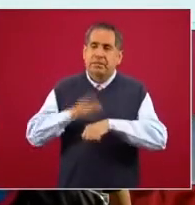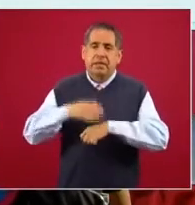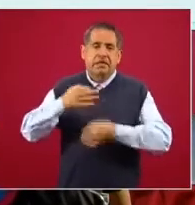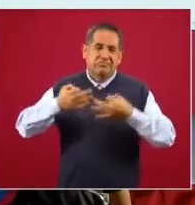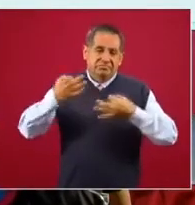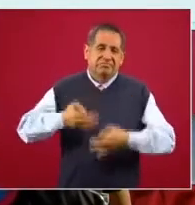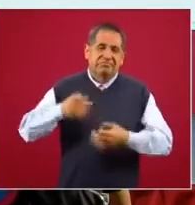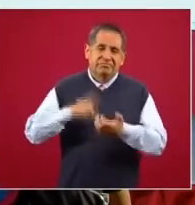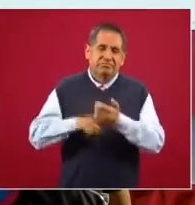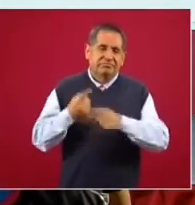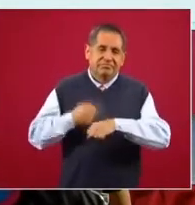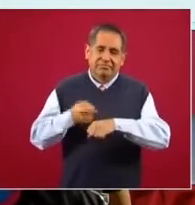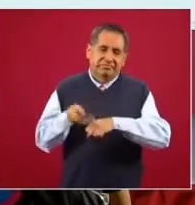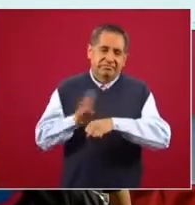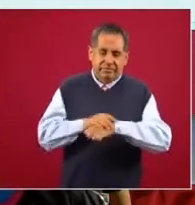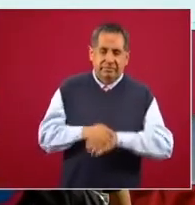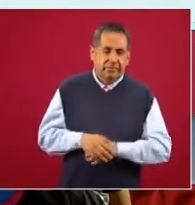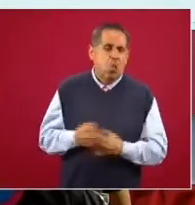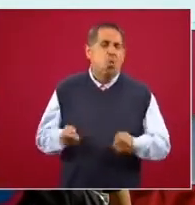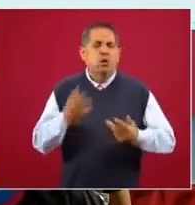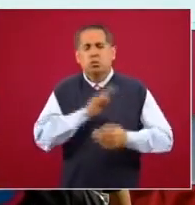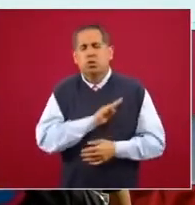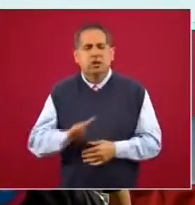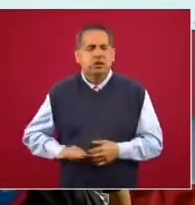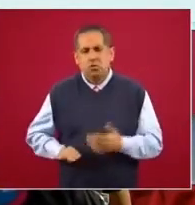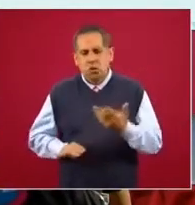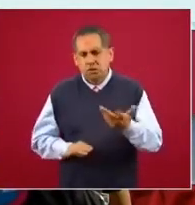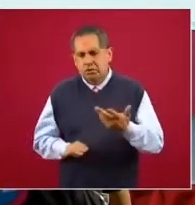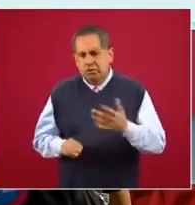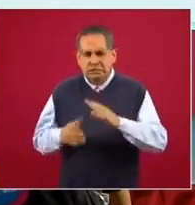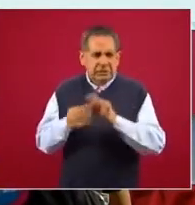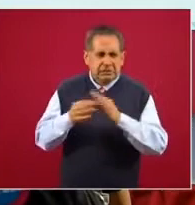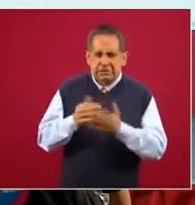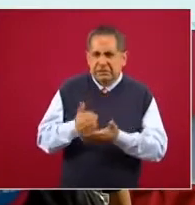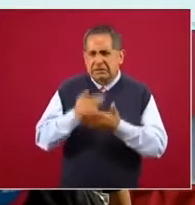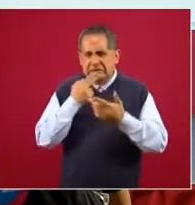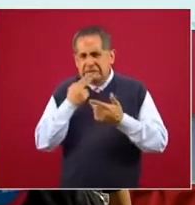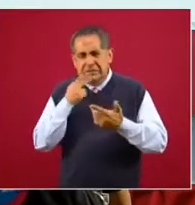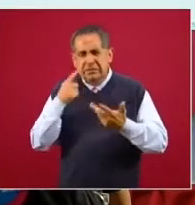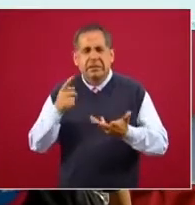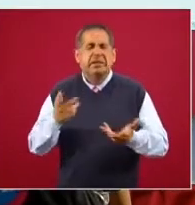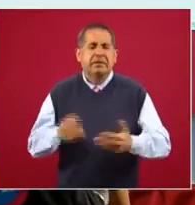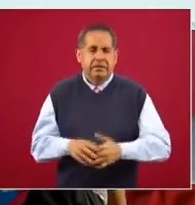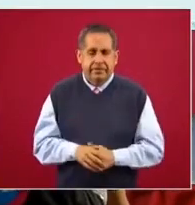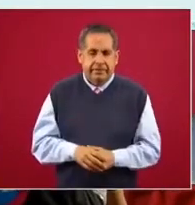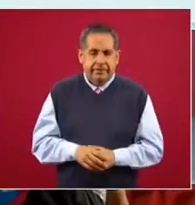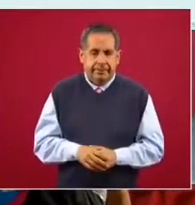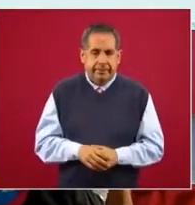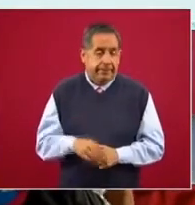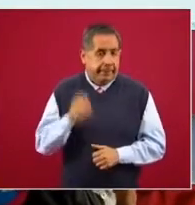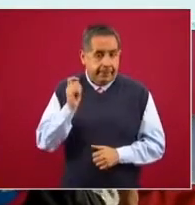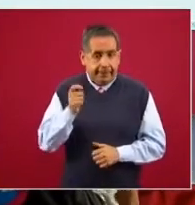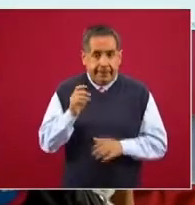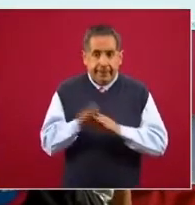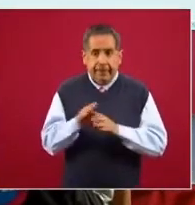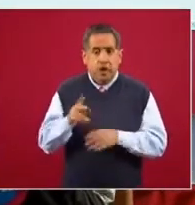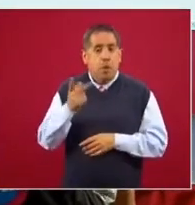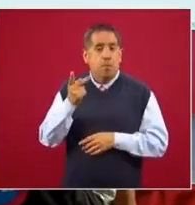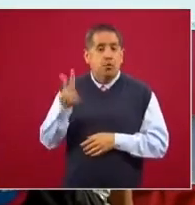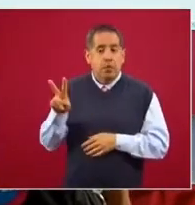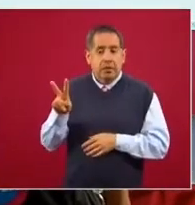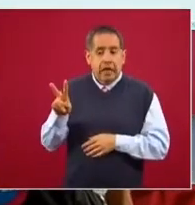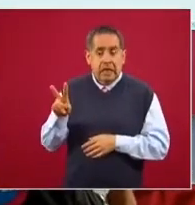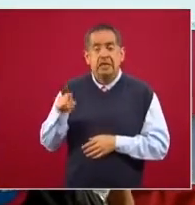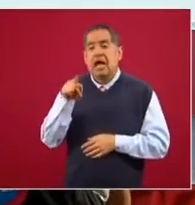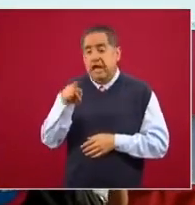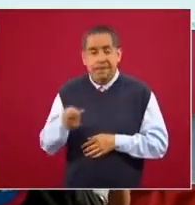hay en la entidad. Veamos los municipios que más han contribuido a la epidemia. Bueno, aquí es precisamente Puerto Vallarta,